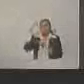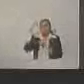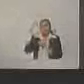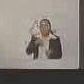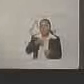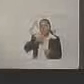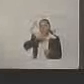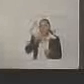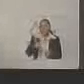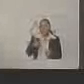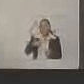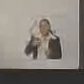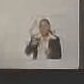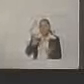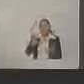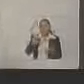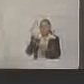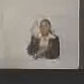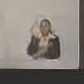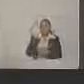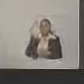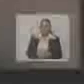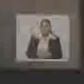En nosotros está el cambio.